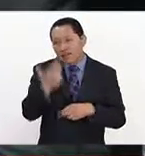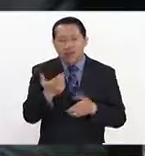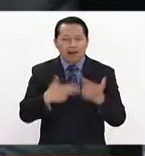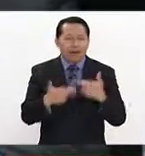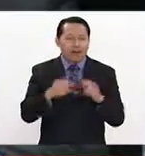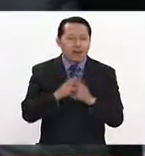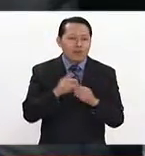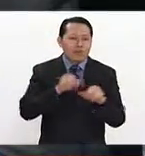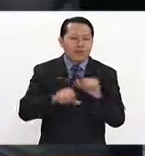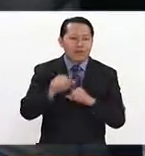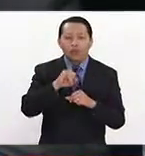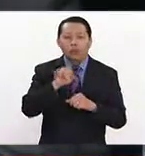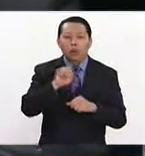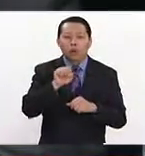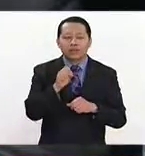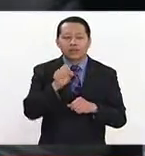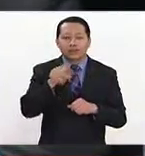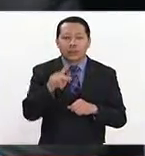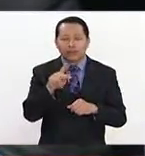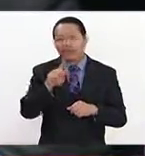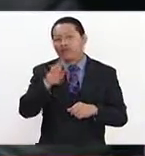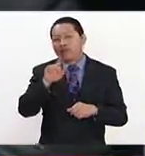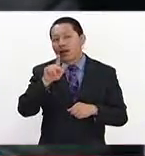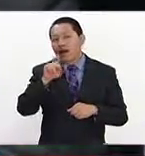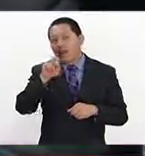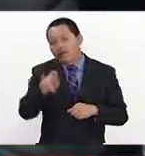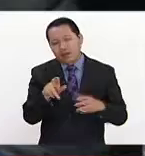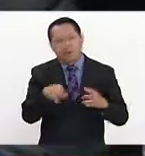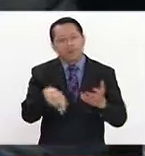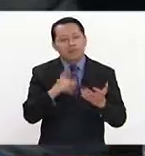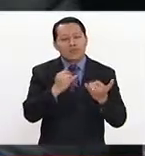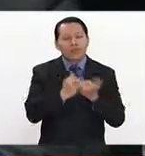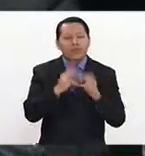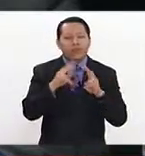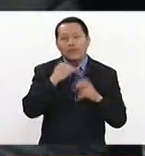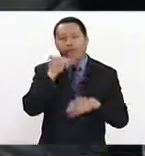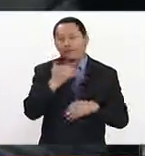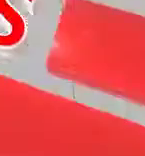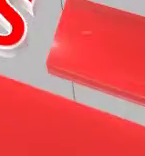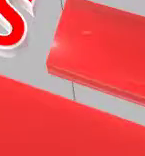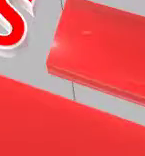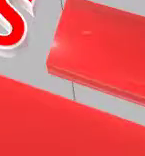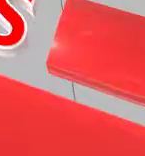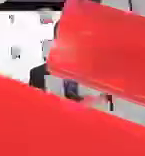ser el sustituto de Joseph Blatter, pero también fue manchado por los temas de corrupción.